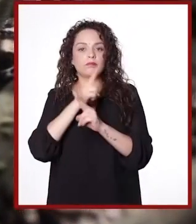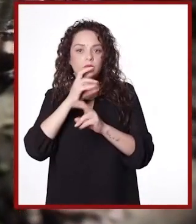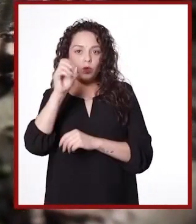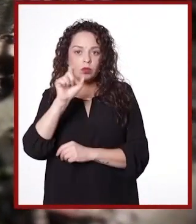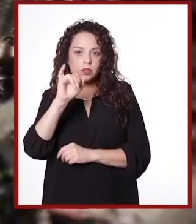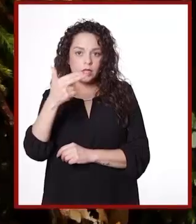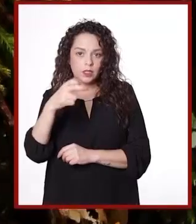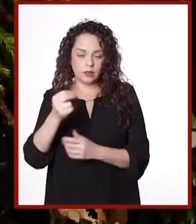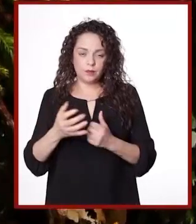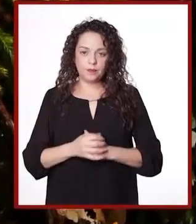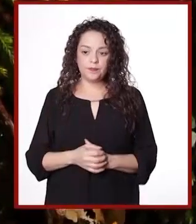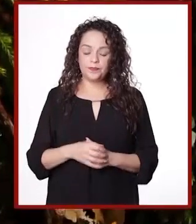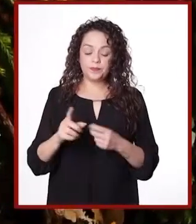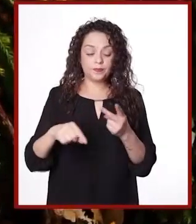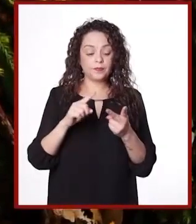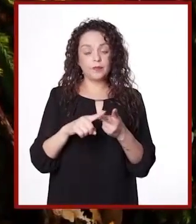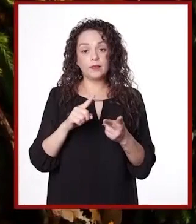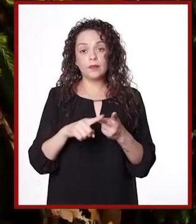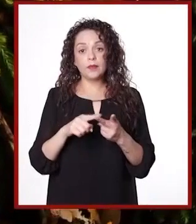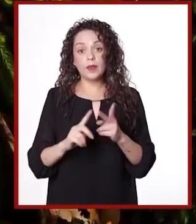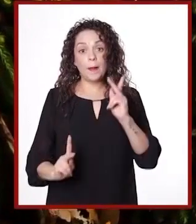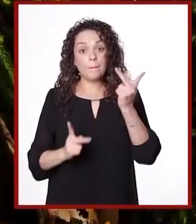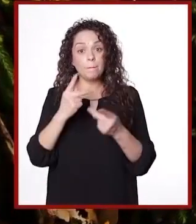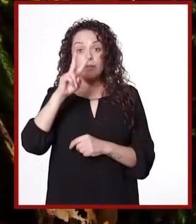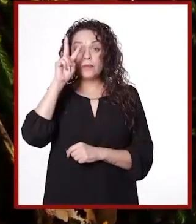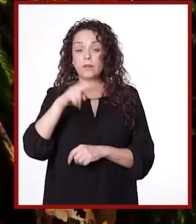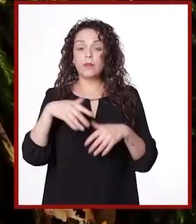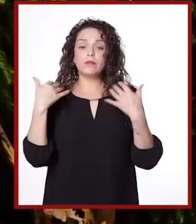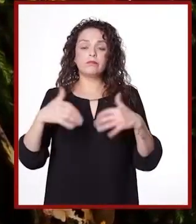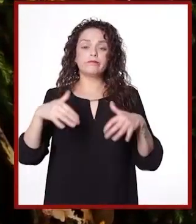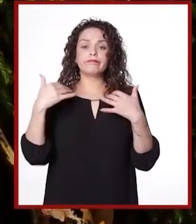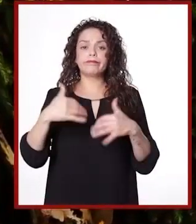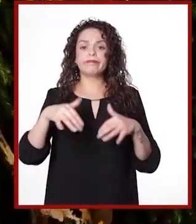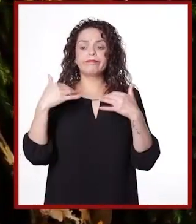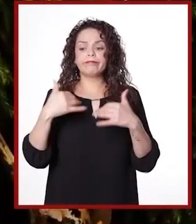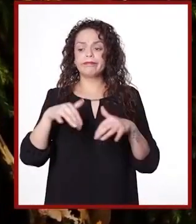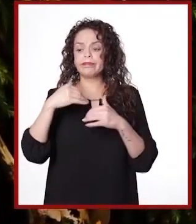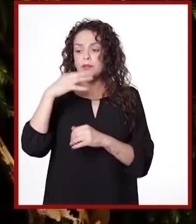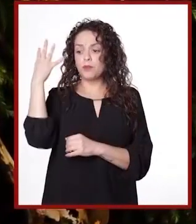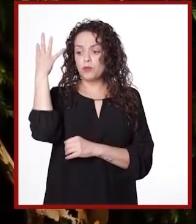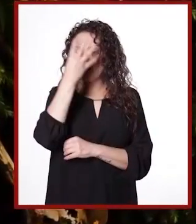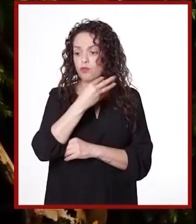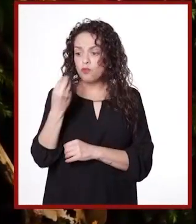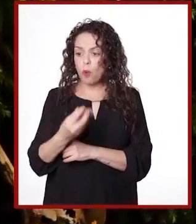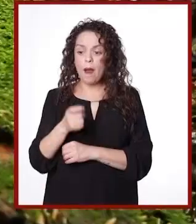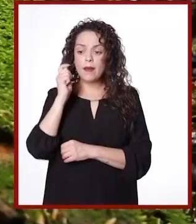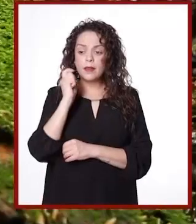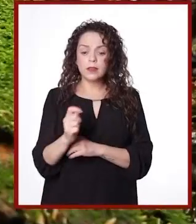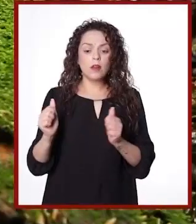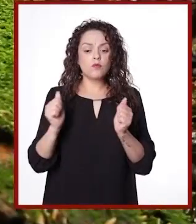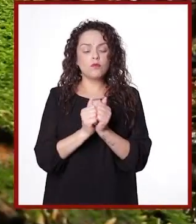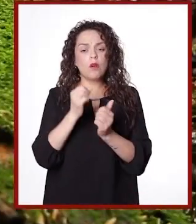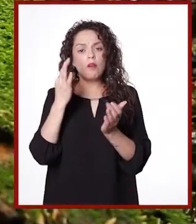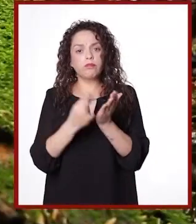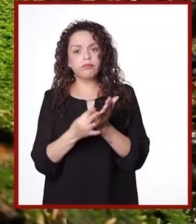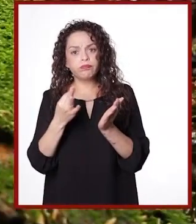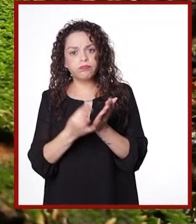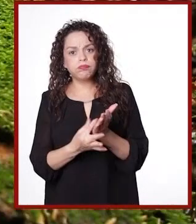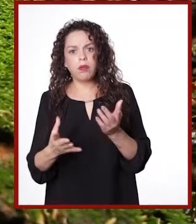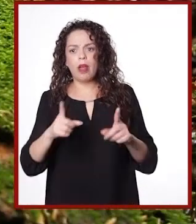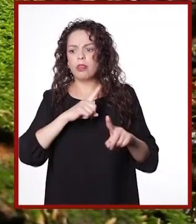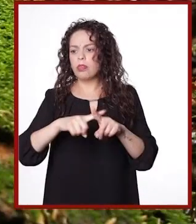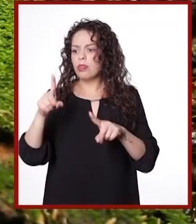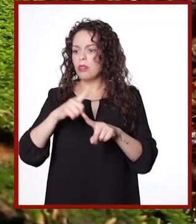carbono. Dos, las plantas son increíbles filtrando metales pesados, componentes